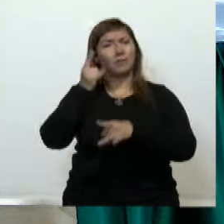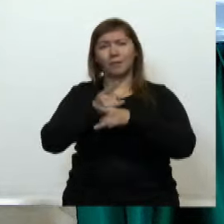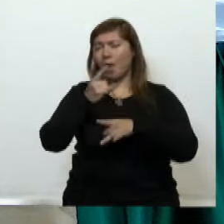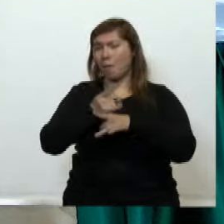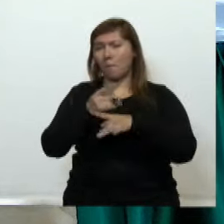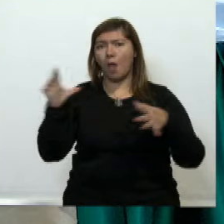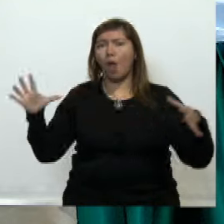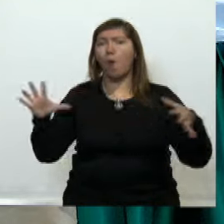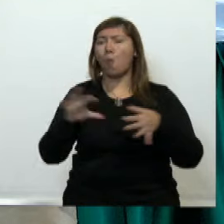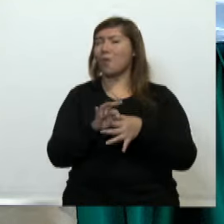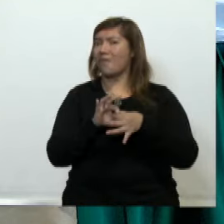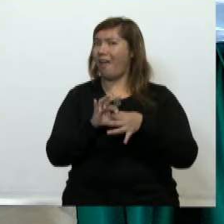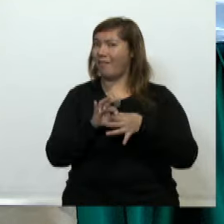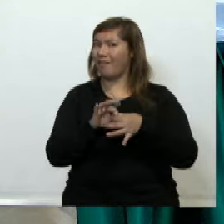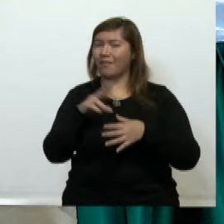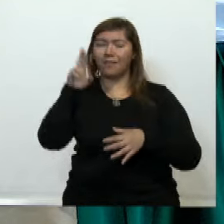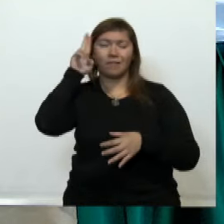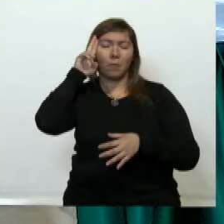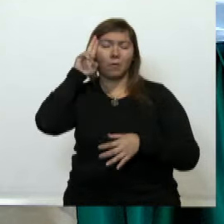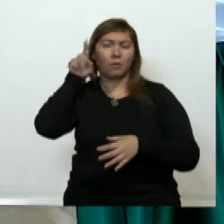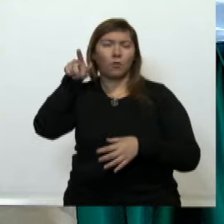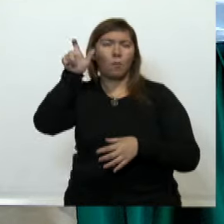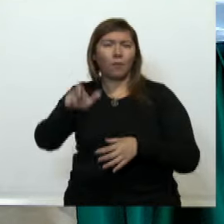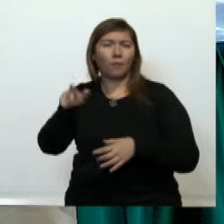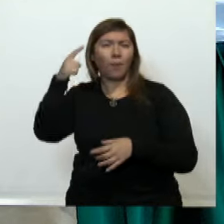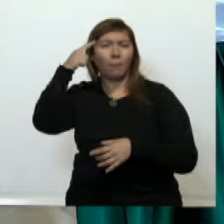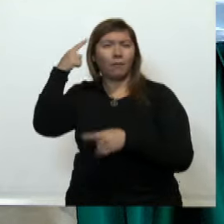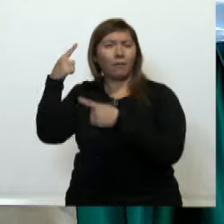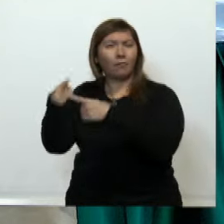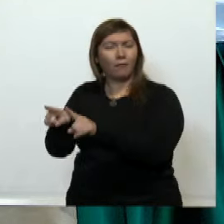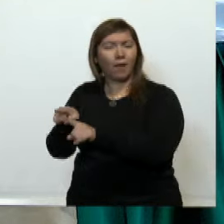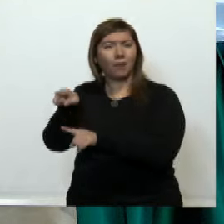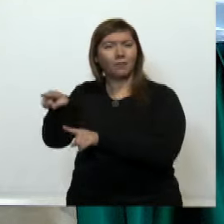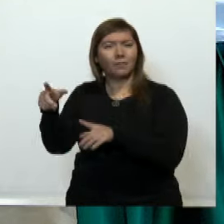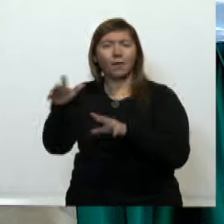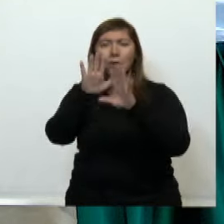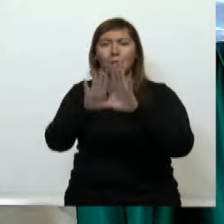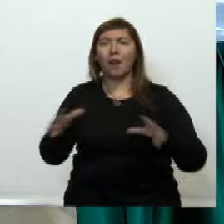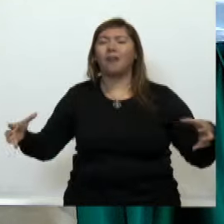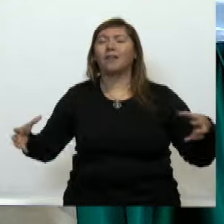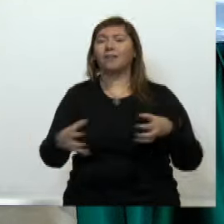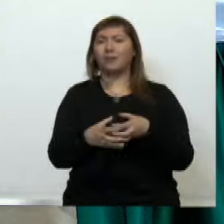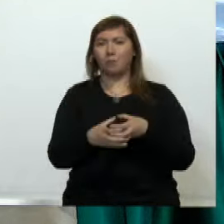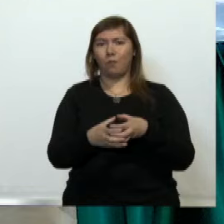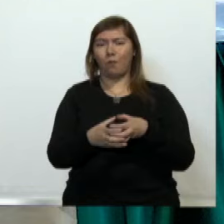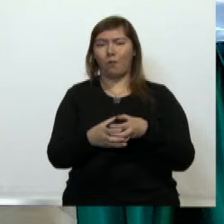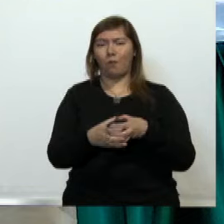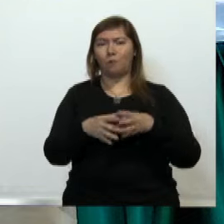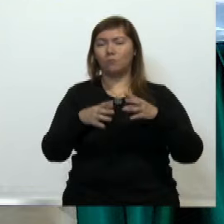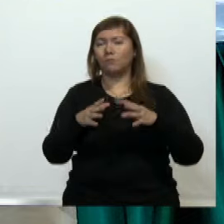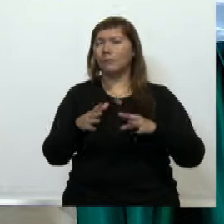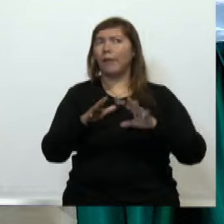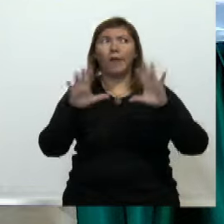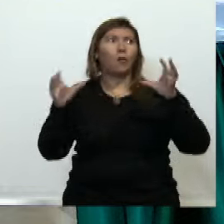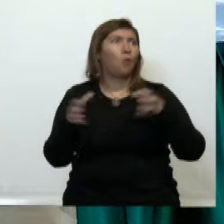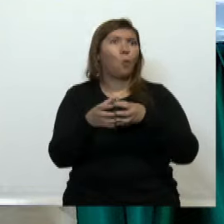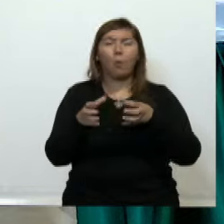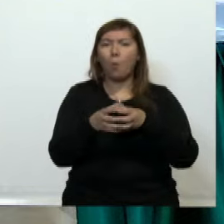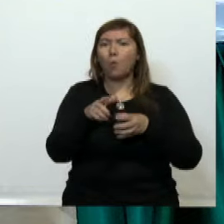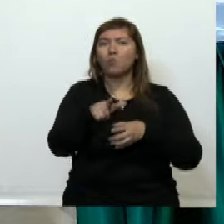unidad, respetando a los que piensan distinto. El de formar equipo y trabajar en conjunto. El de tirar todos para